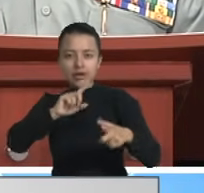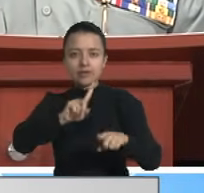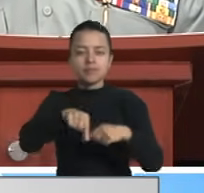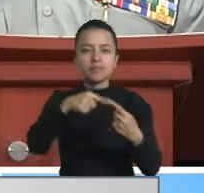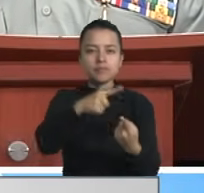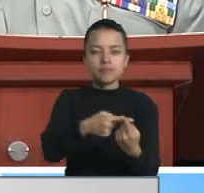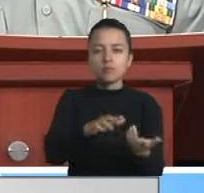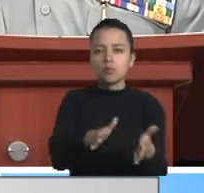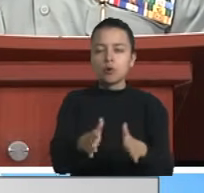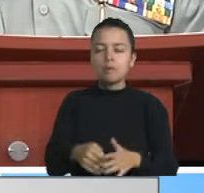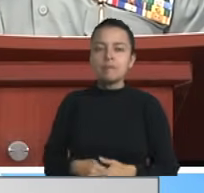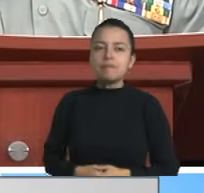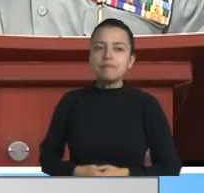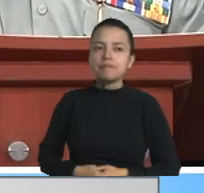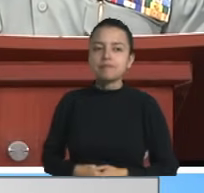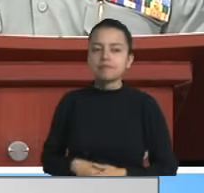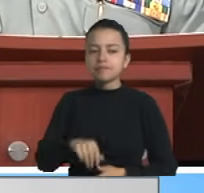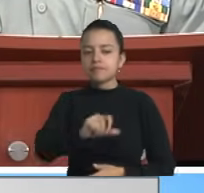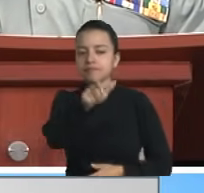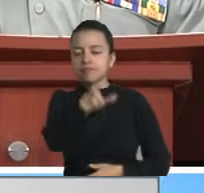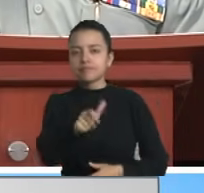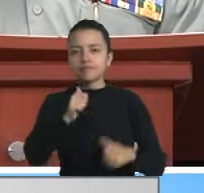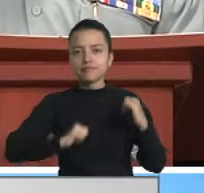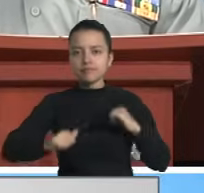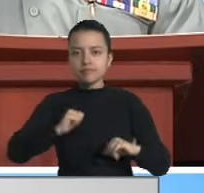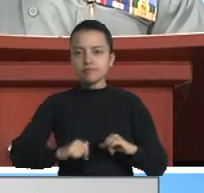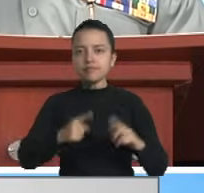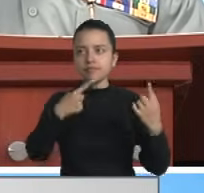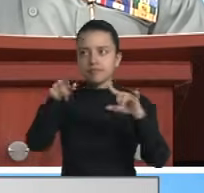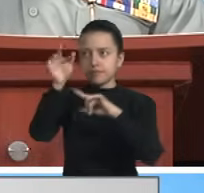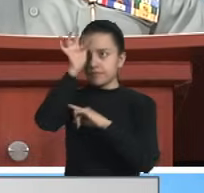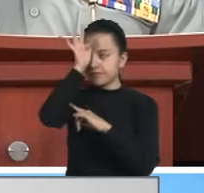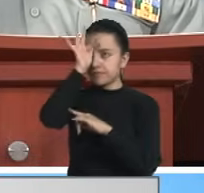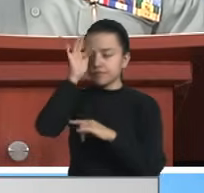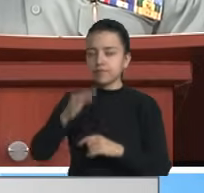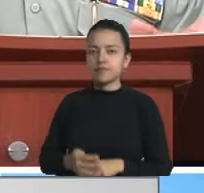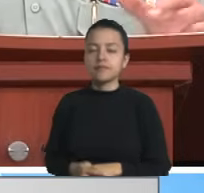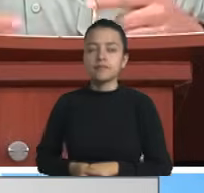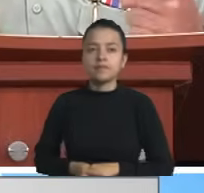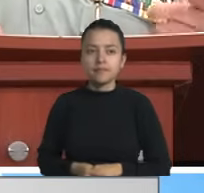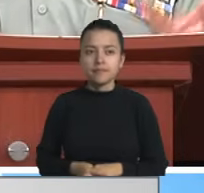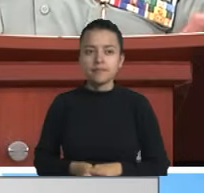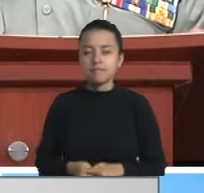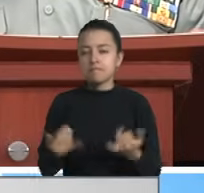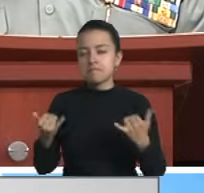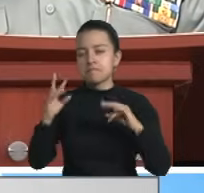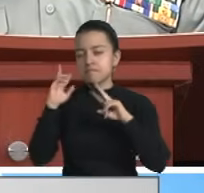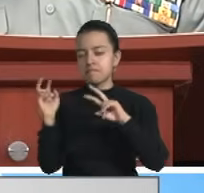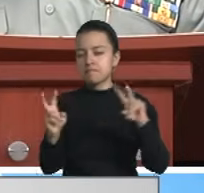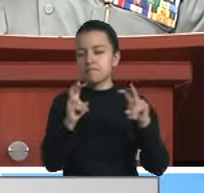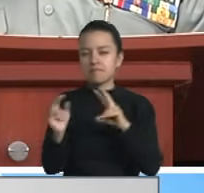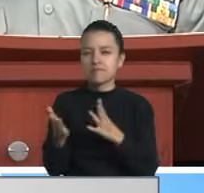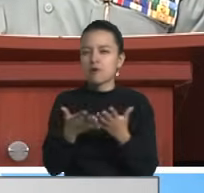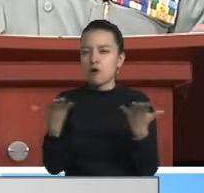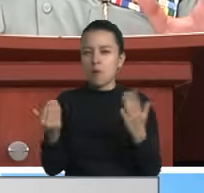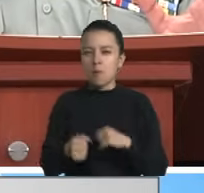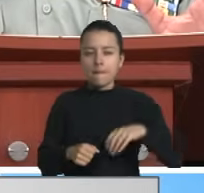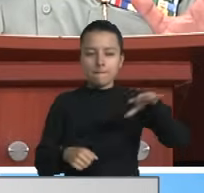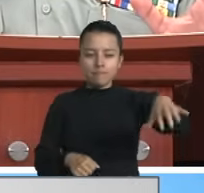hechos y otra persona que resultó herida y está siendo atendida en el centro asistencial. Estamos en el desarrollo de la investigación.